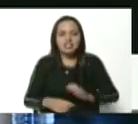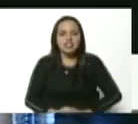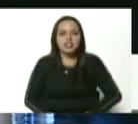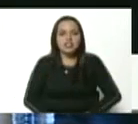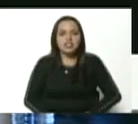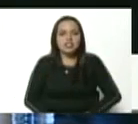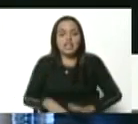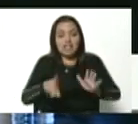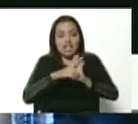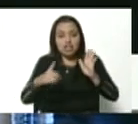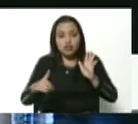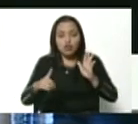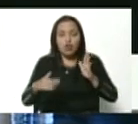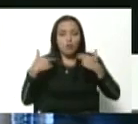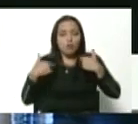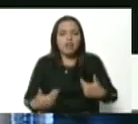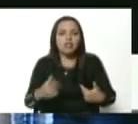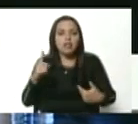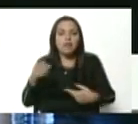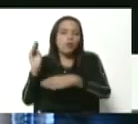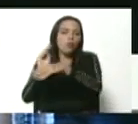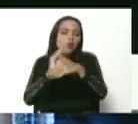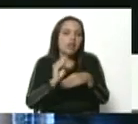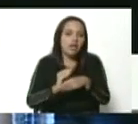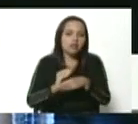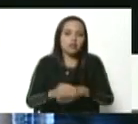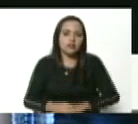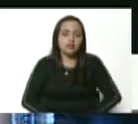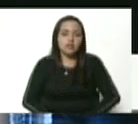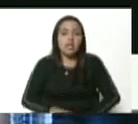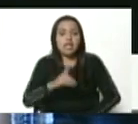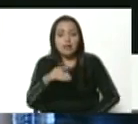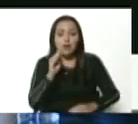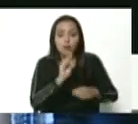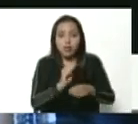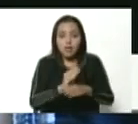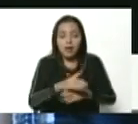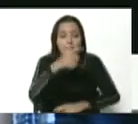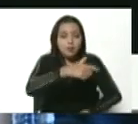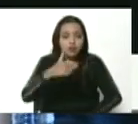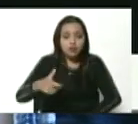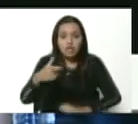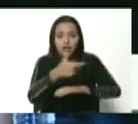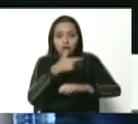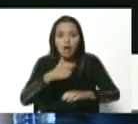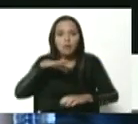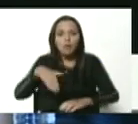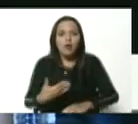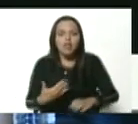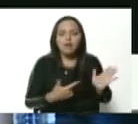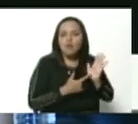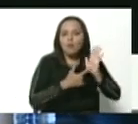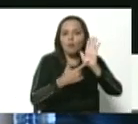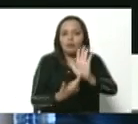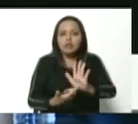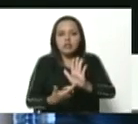de Refugiados, para garantizar que los funcionarios del gobierno puedan representar al